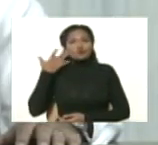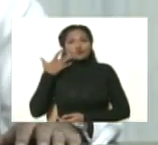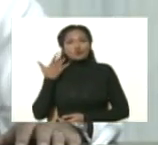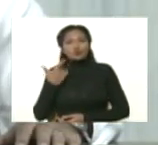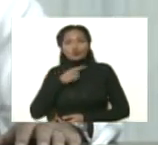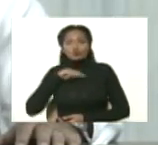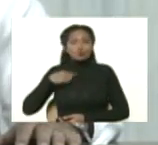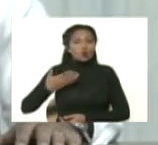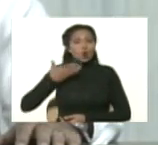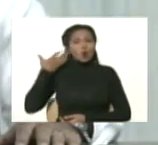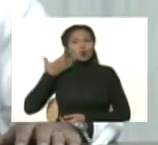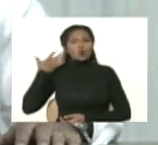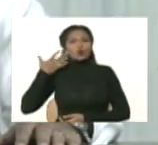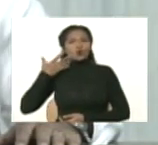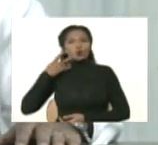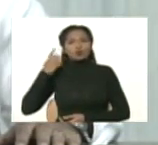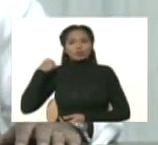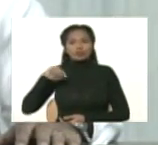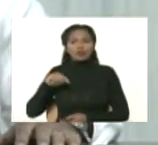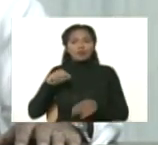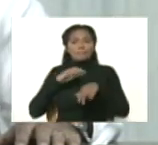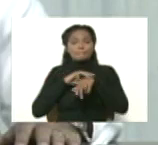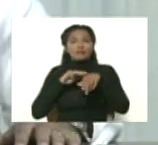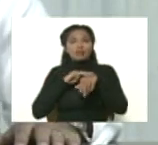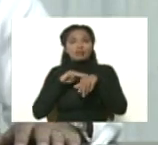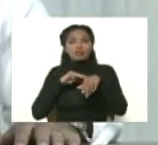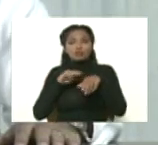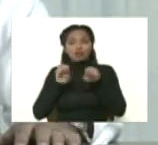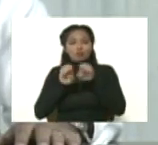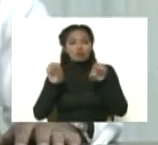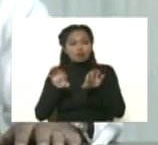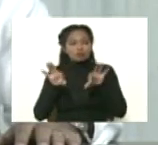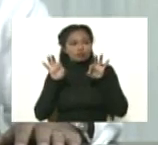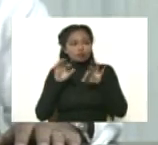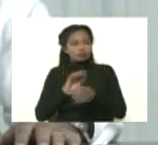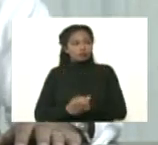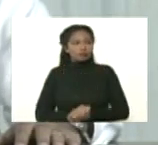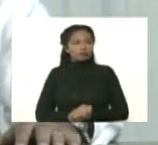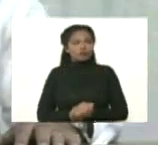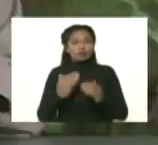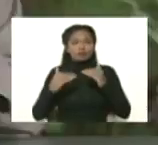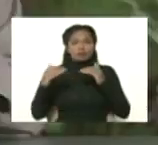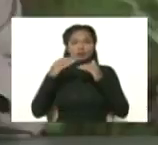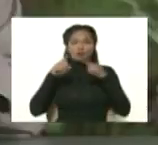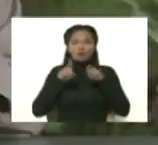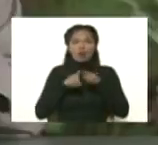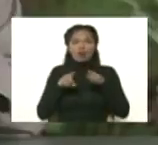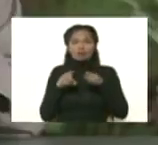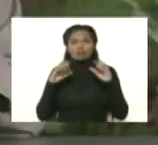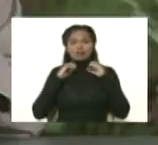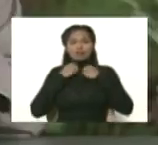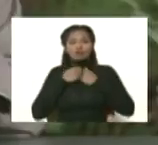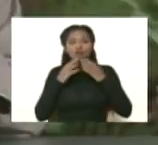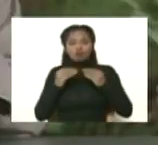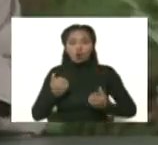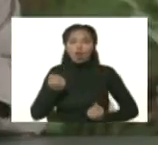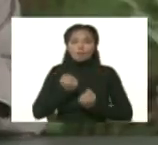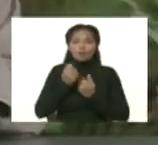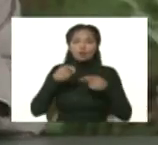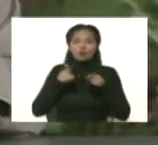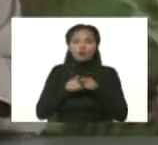sentimos orgullosos de tener un ministro del Poder Popular para la educación, del nivel de Aristóbulo. Todo el apoyo a